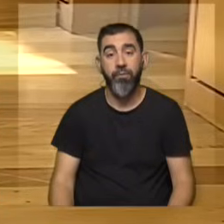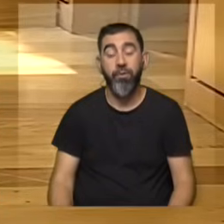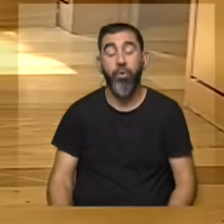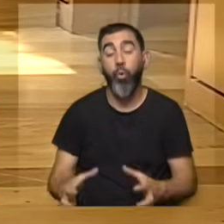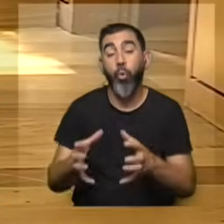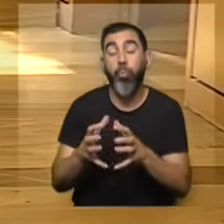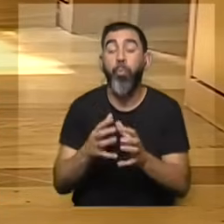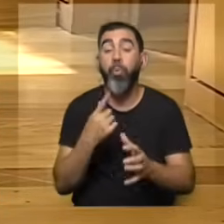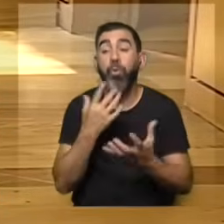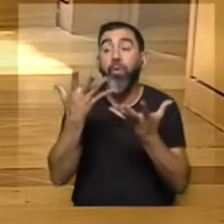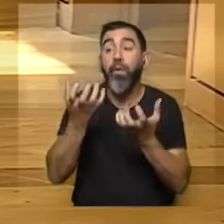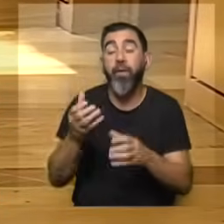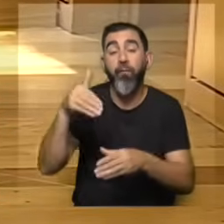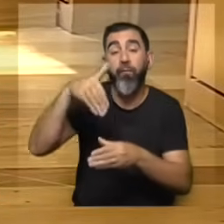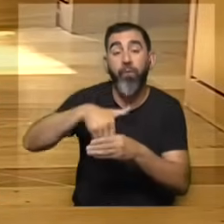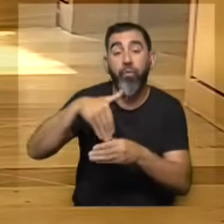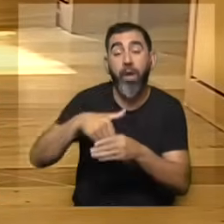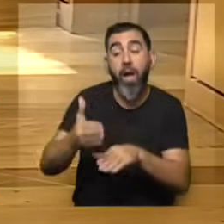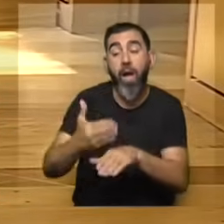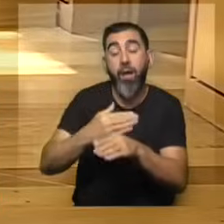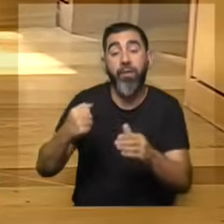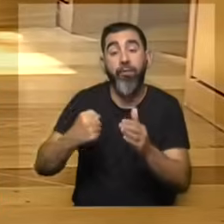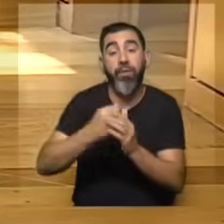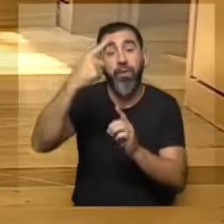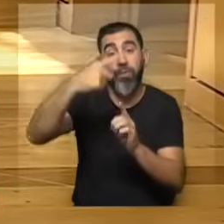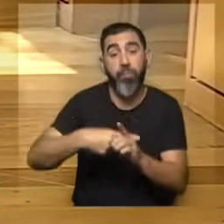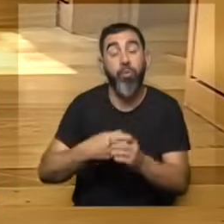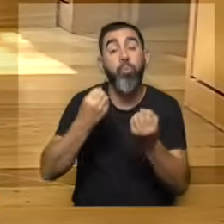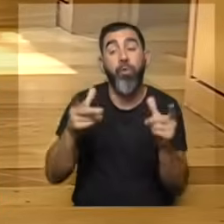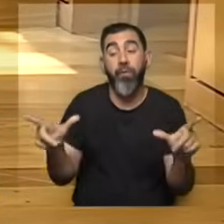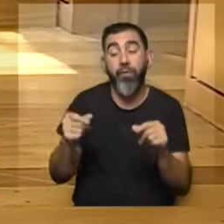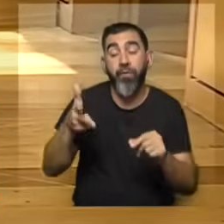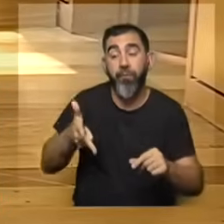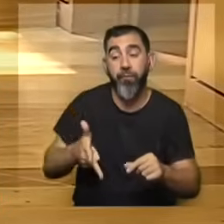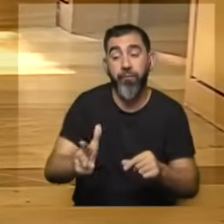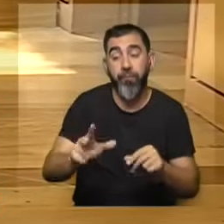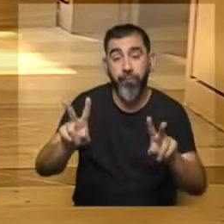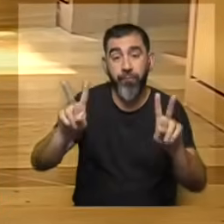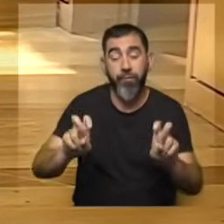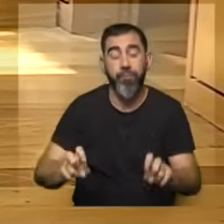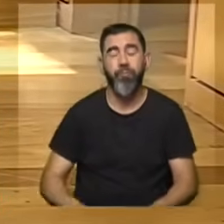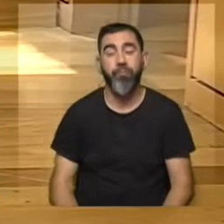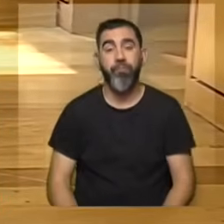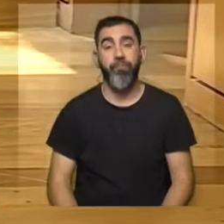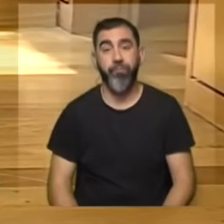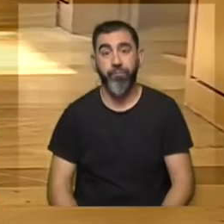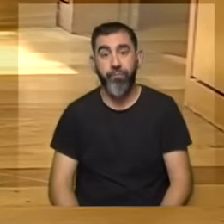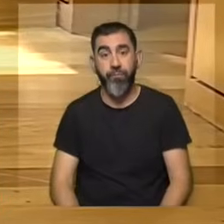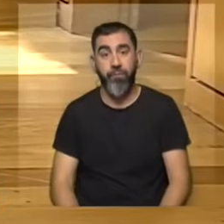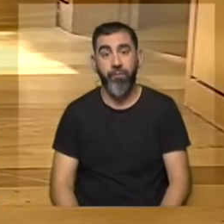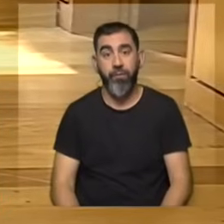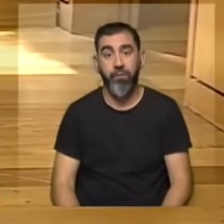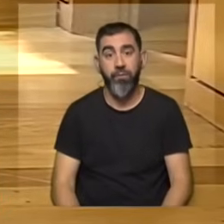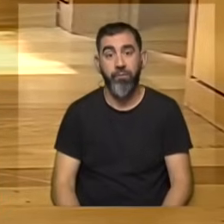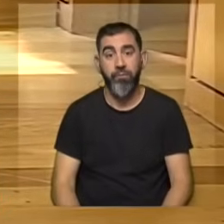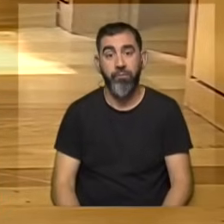bancadas de que se vote antes de fin de mes porque bueno vence el plazo y y y